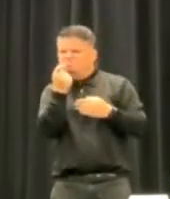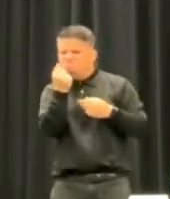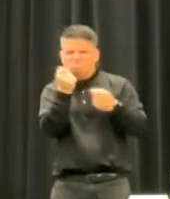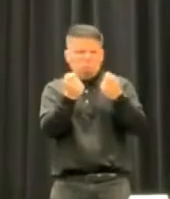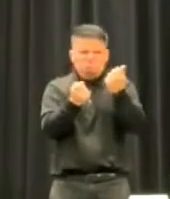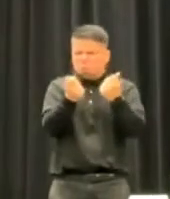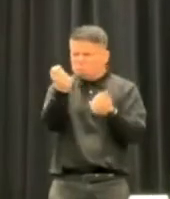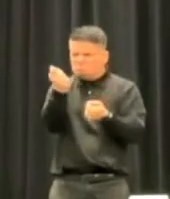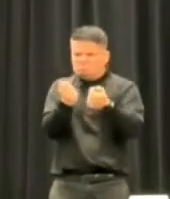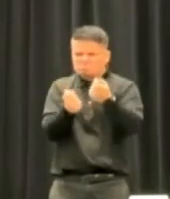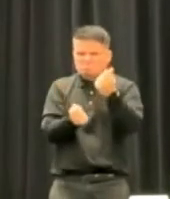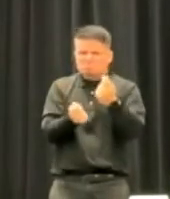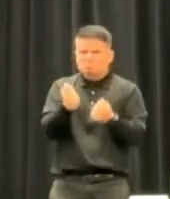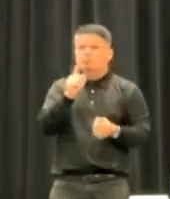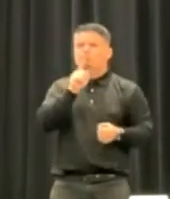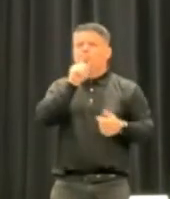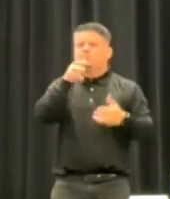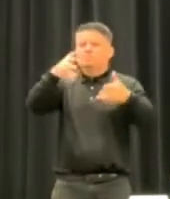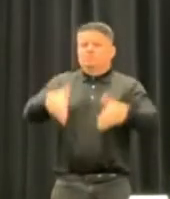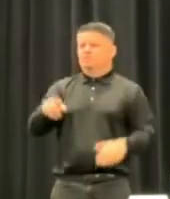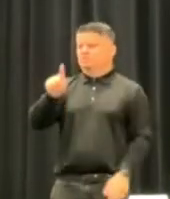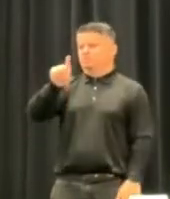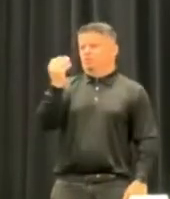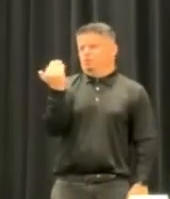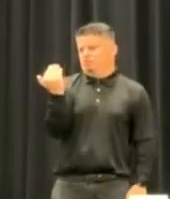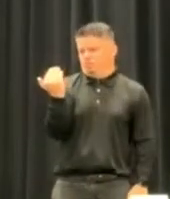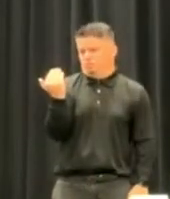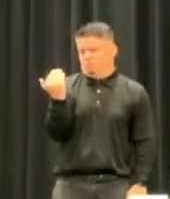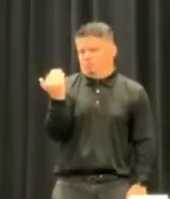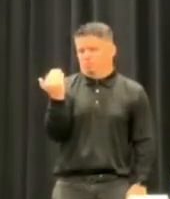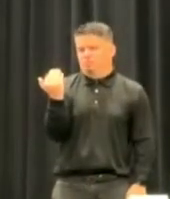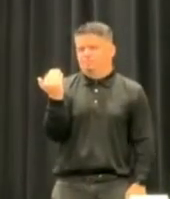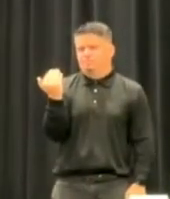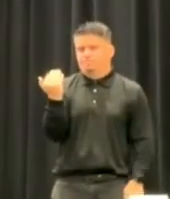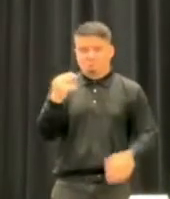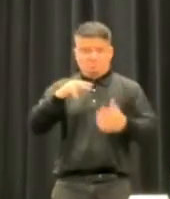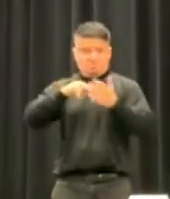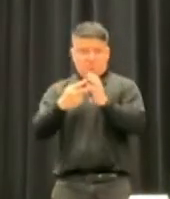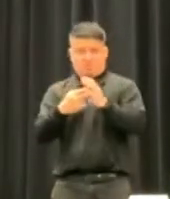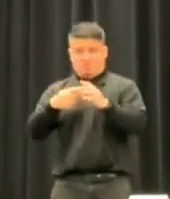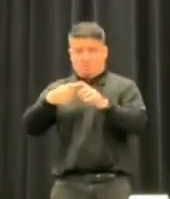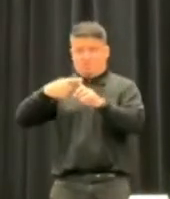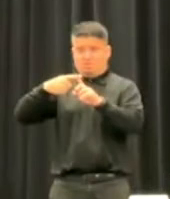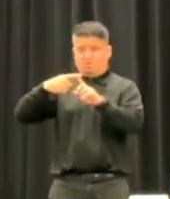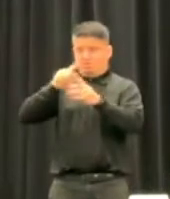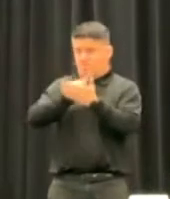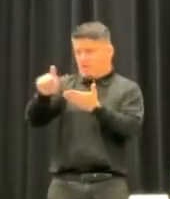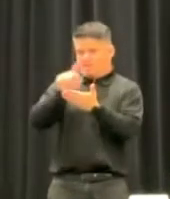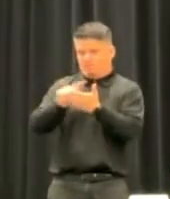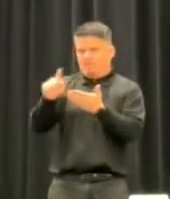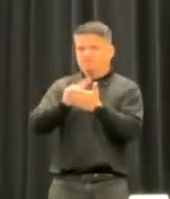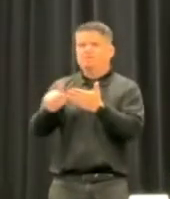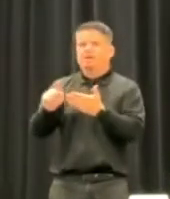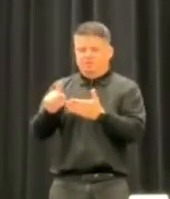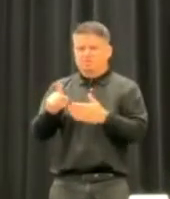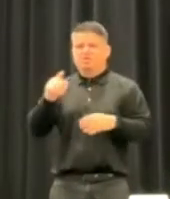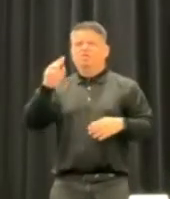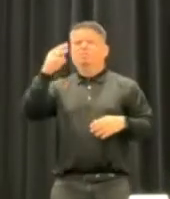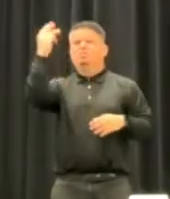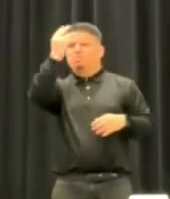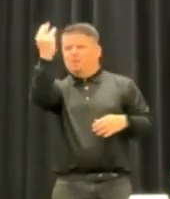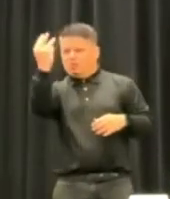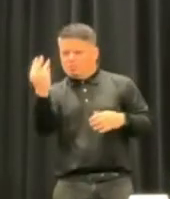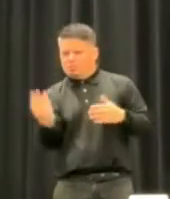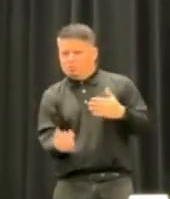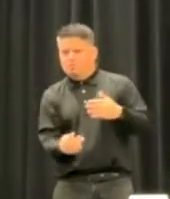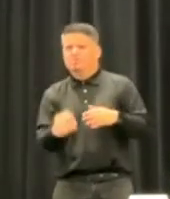escuelas en este número básicamente pueden cambiar toda la semana porque todos los miércoles el departamento de salud ajusta el mapa por